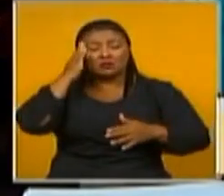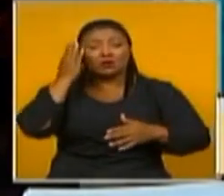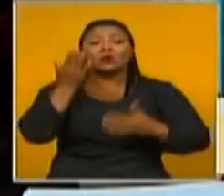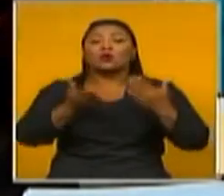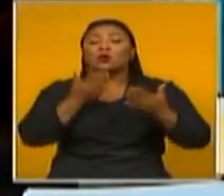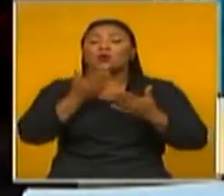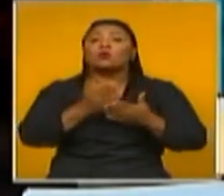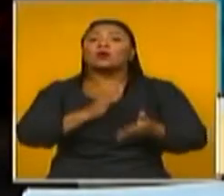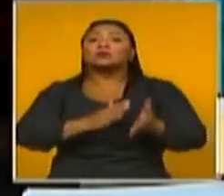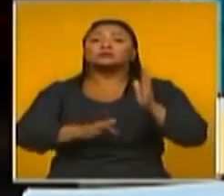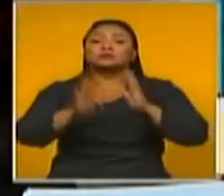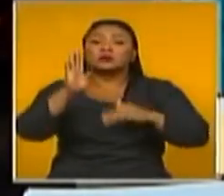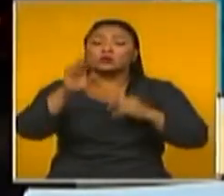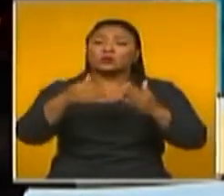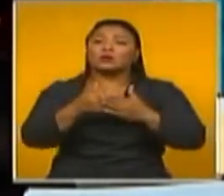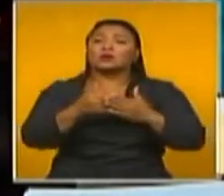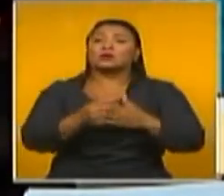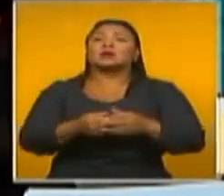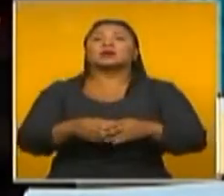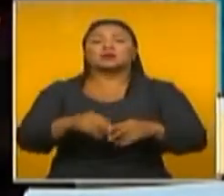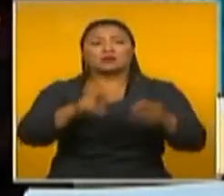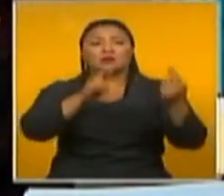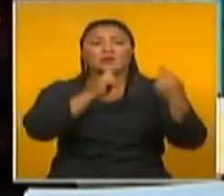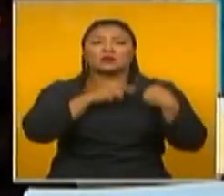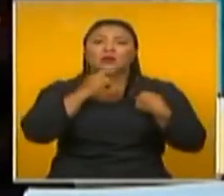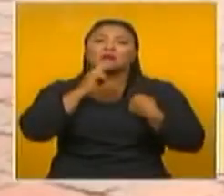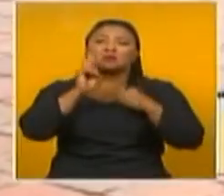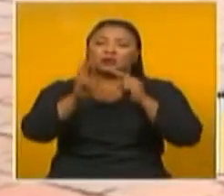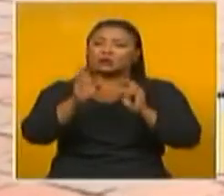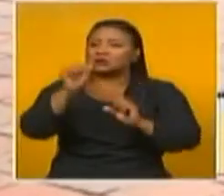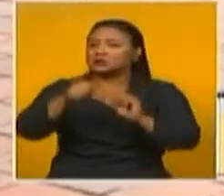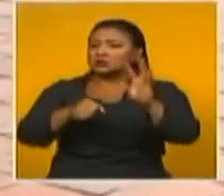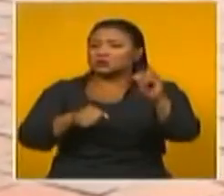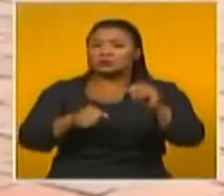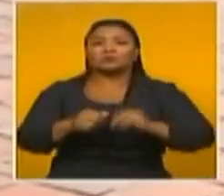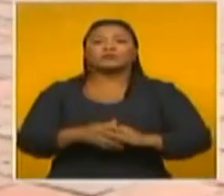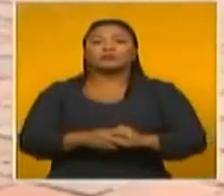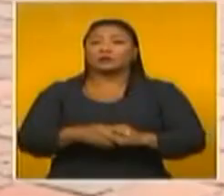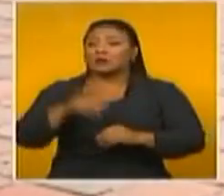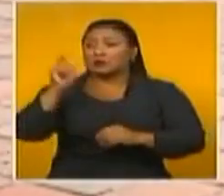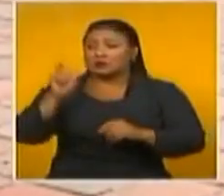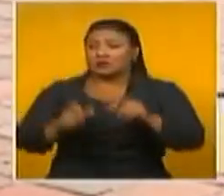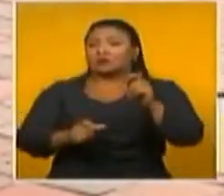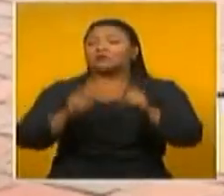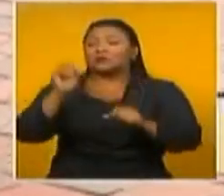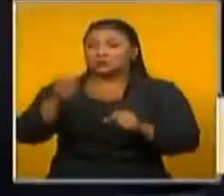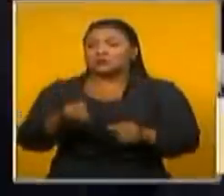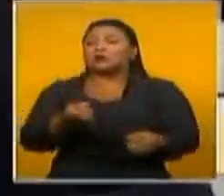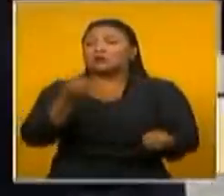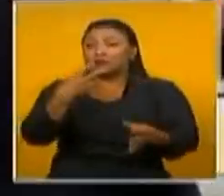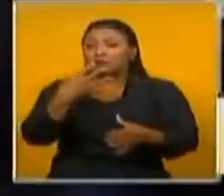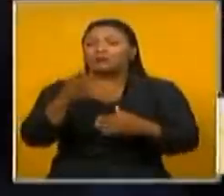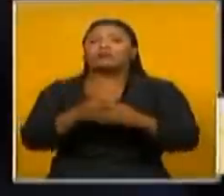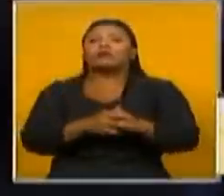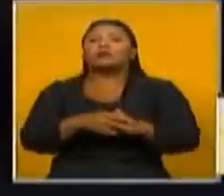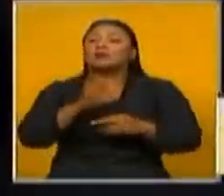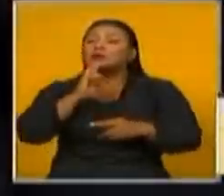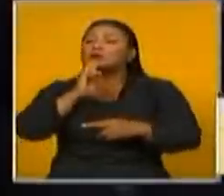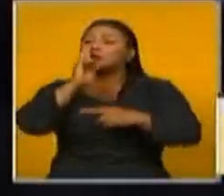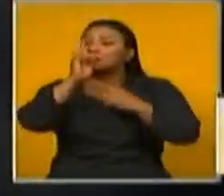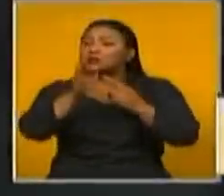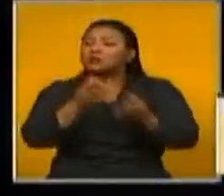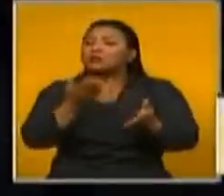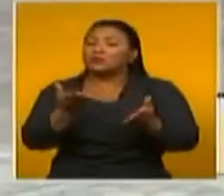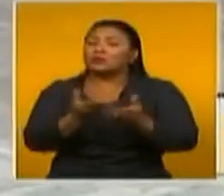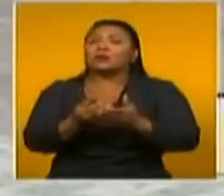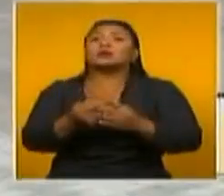ruta jurídica que implica el asumir esta respuesta de sí o de no. Los ciudadanos también se pronuncian al respecto. Sus respuestas se